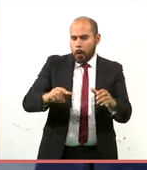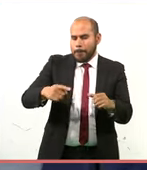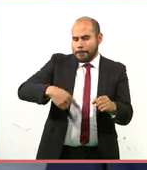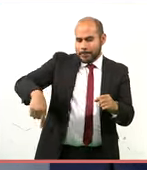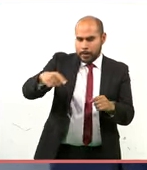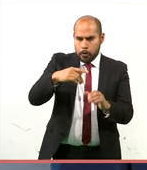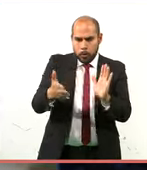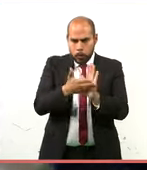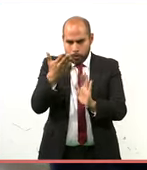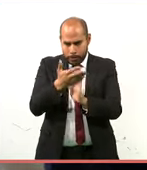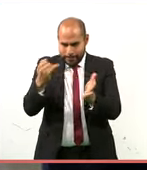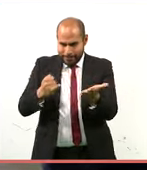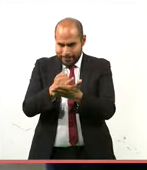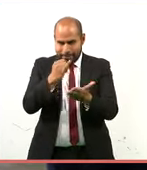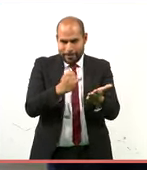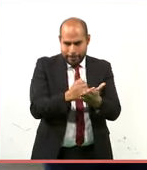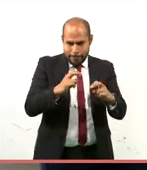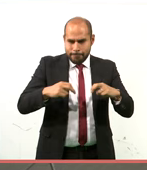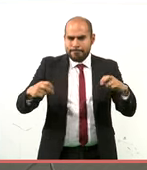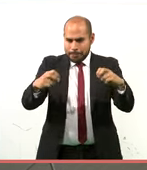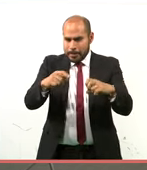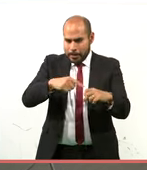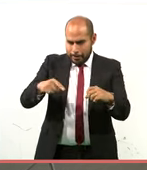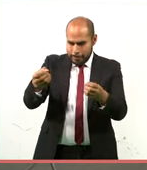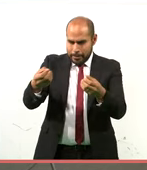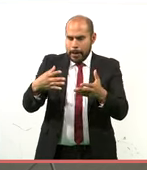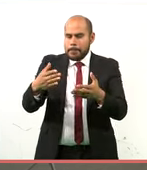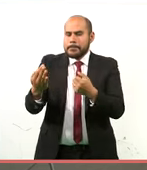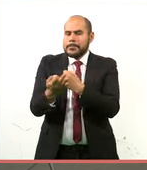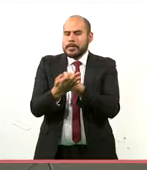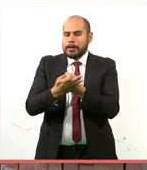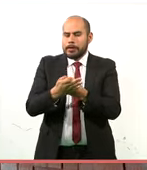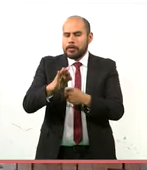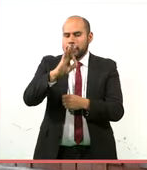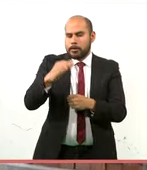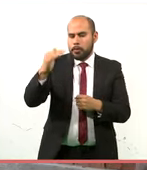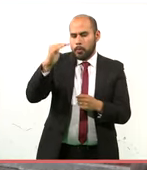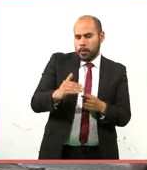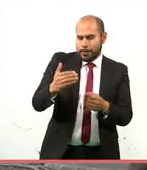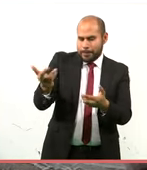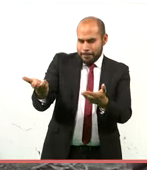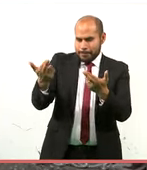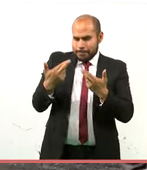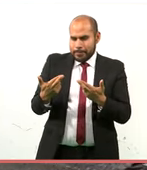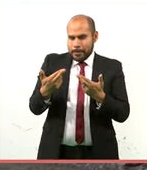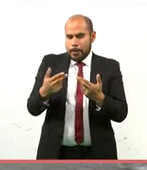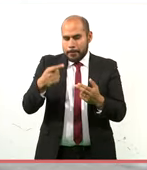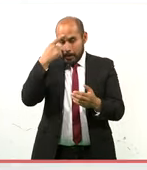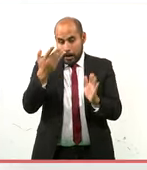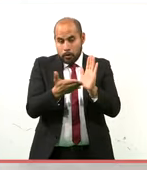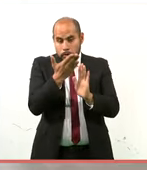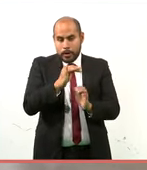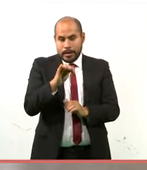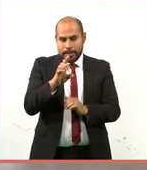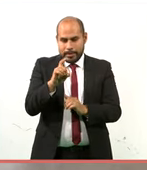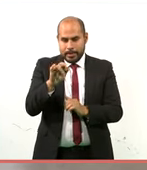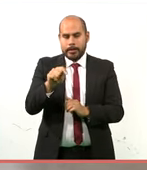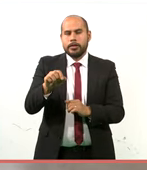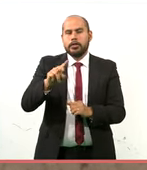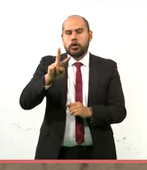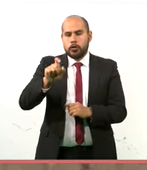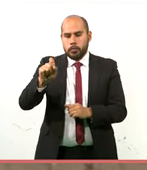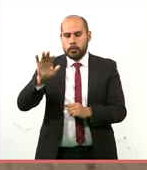Construcciones, que facilitó la obtención de beneficios, descuentos y donaciones en la obra del IDIT 2.0. Se incrementó